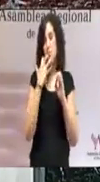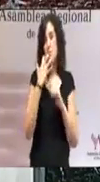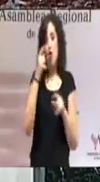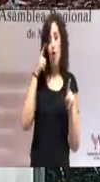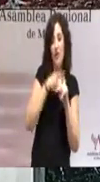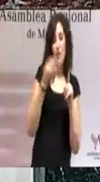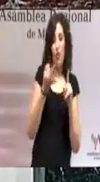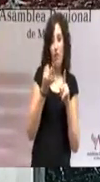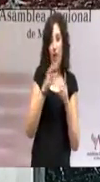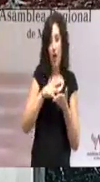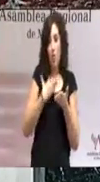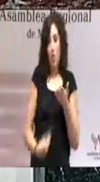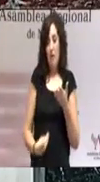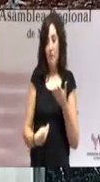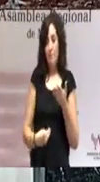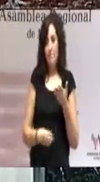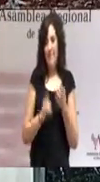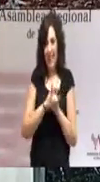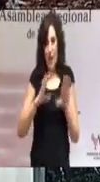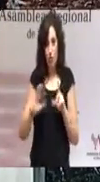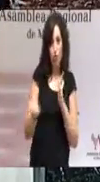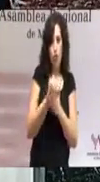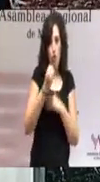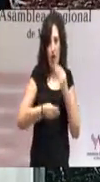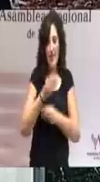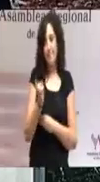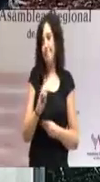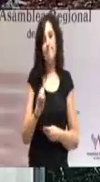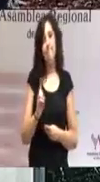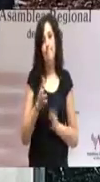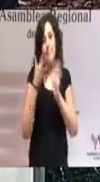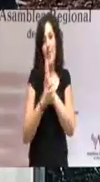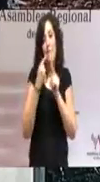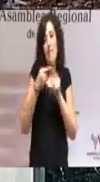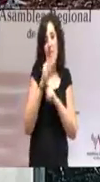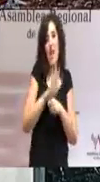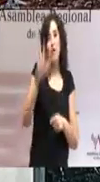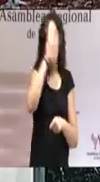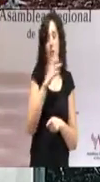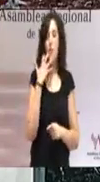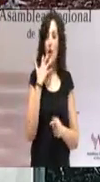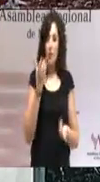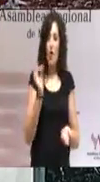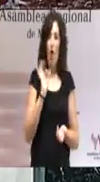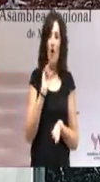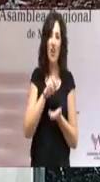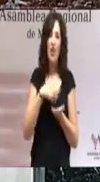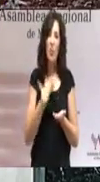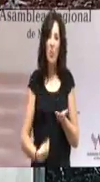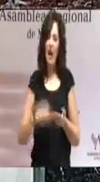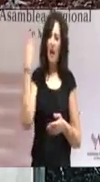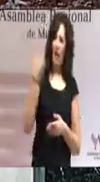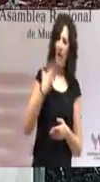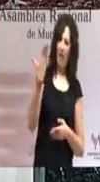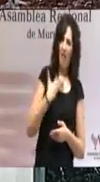esta región, y es por lo menos estar en la media nacional. ¿O por qué esta región tiene que estar castigada a